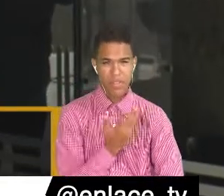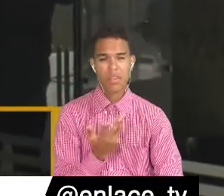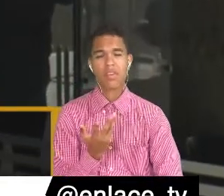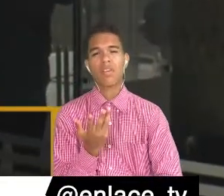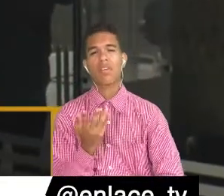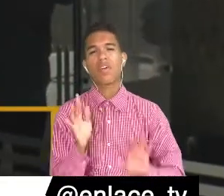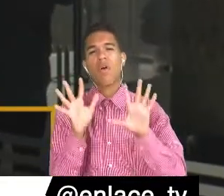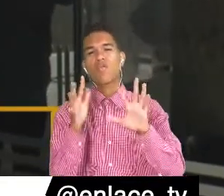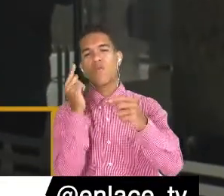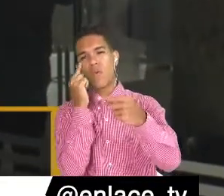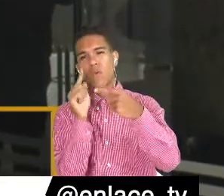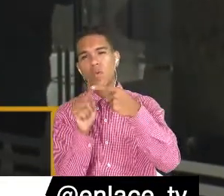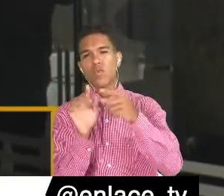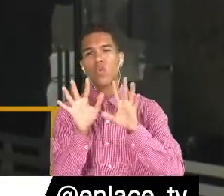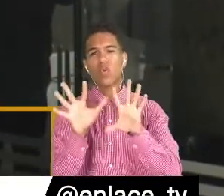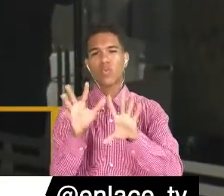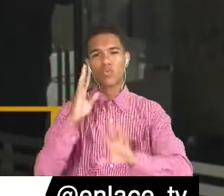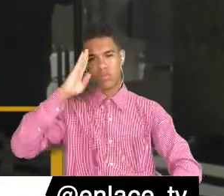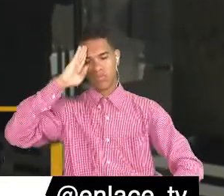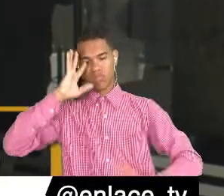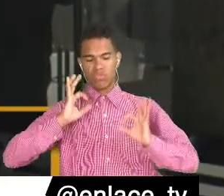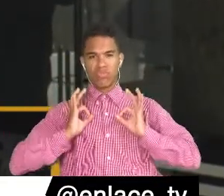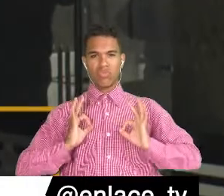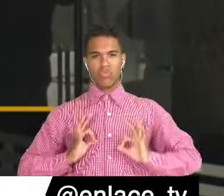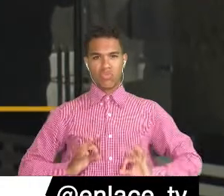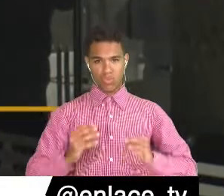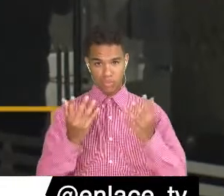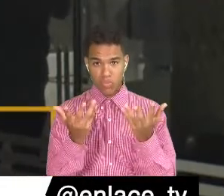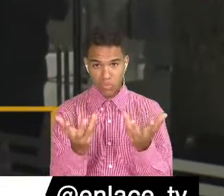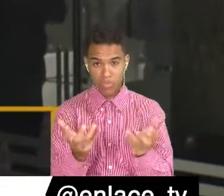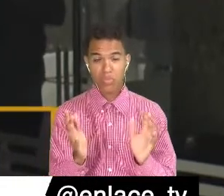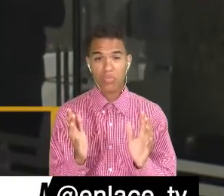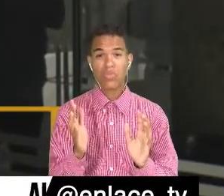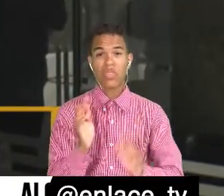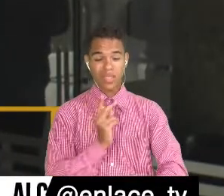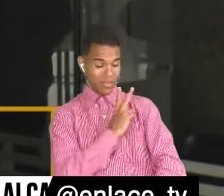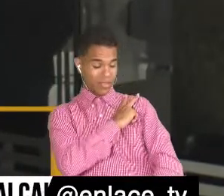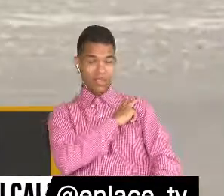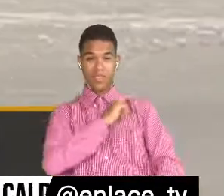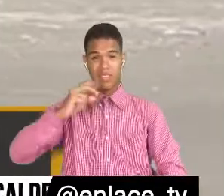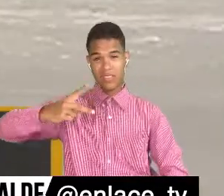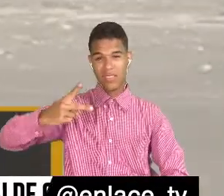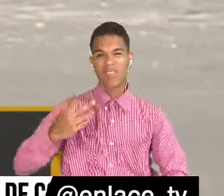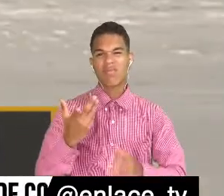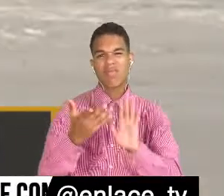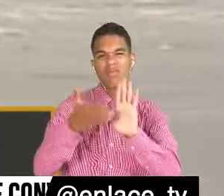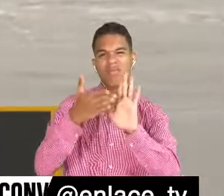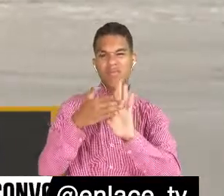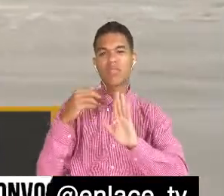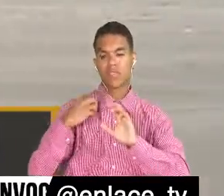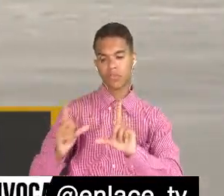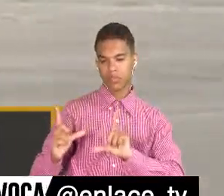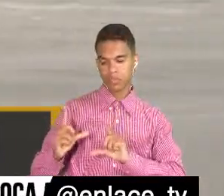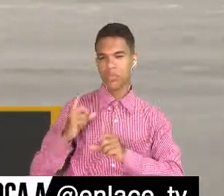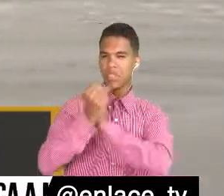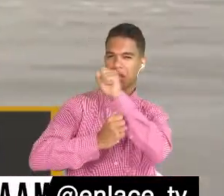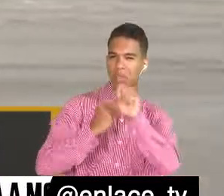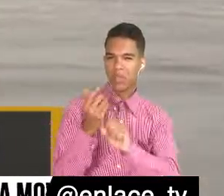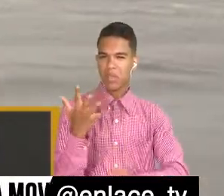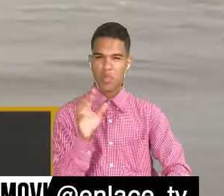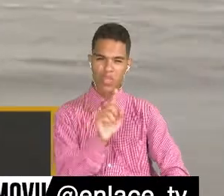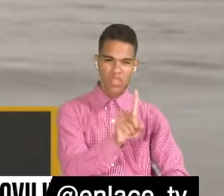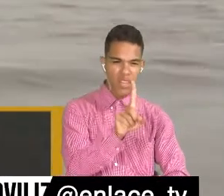parte de carreras militares en la Armada Nacional. Para ser suboficiales, pues se necesita ser bachiller, tener entre 16 a 21